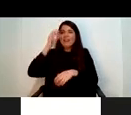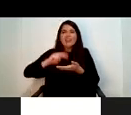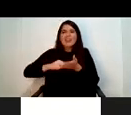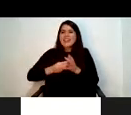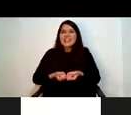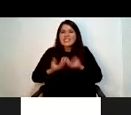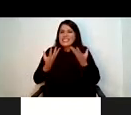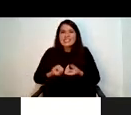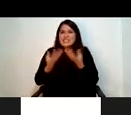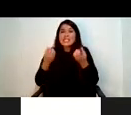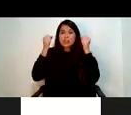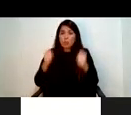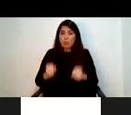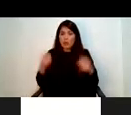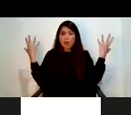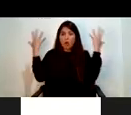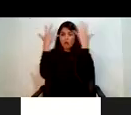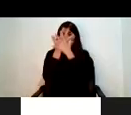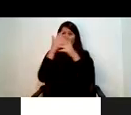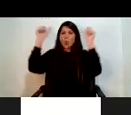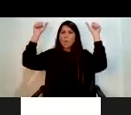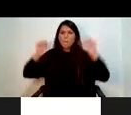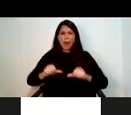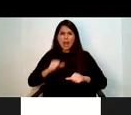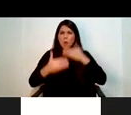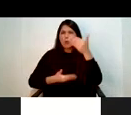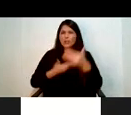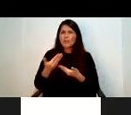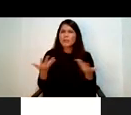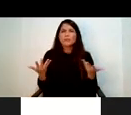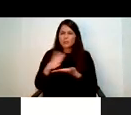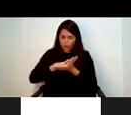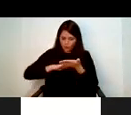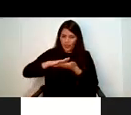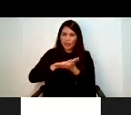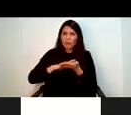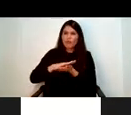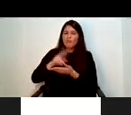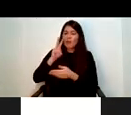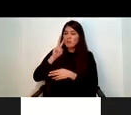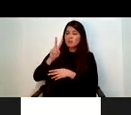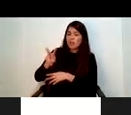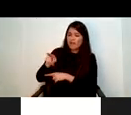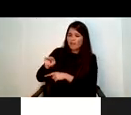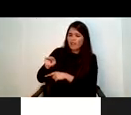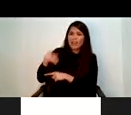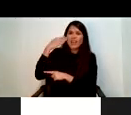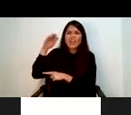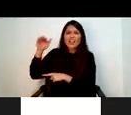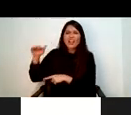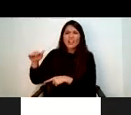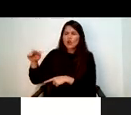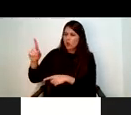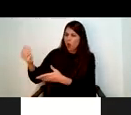pueden confundir con un mal comportamiento. ¿En qué sentido? En que vamos a ver a lo mejor de que el niño no está cooperando,